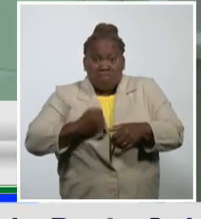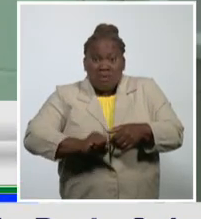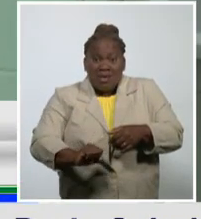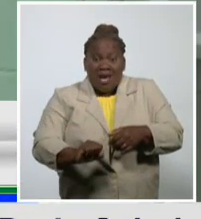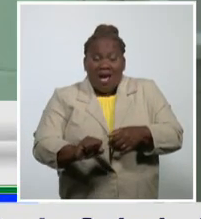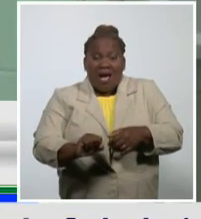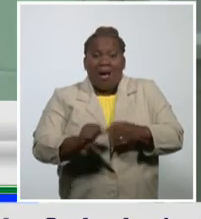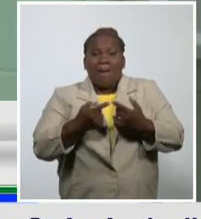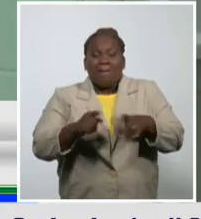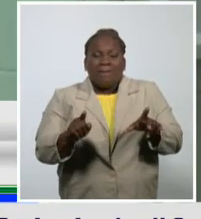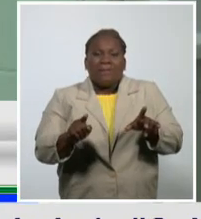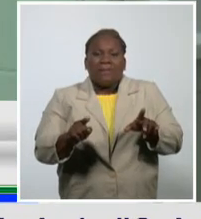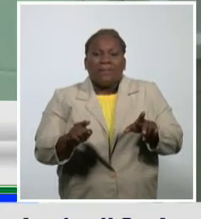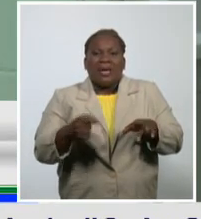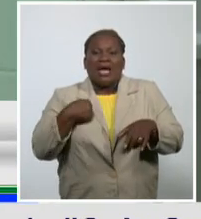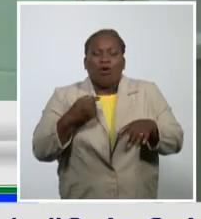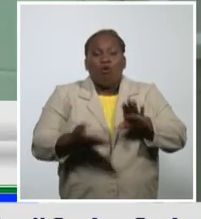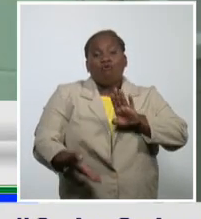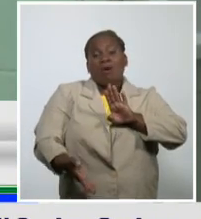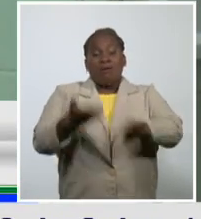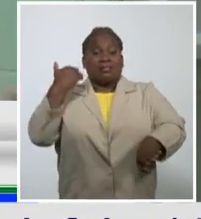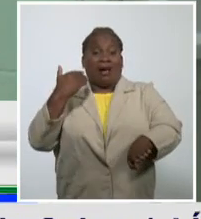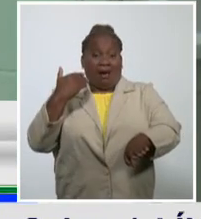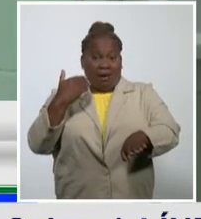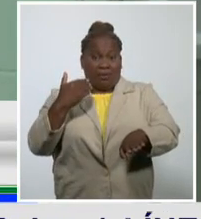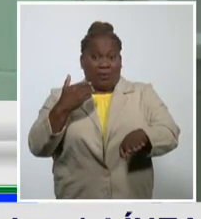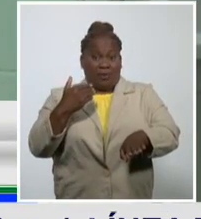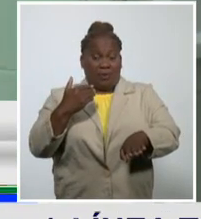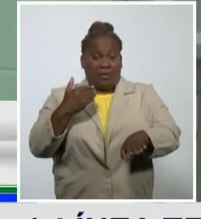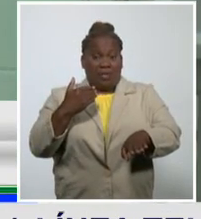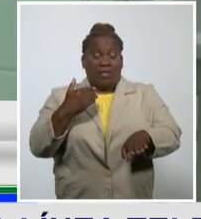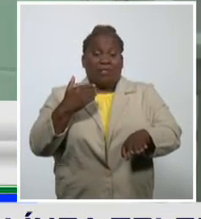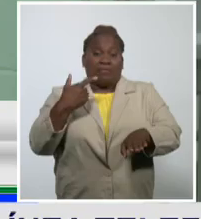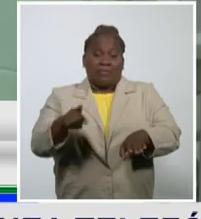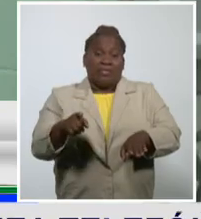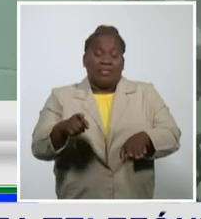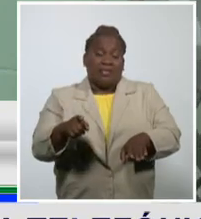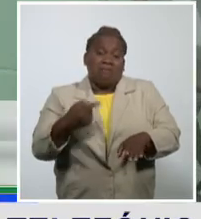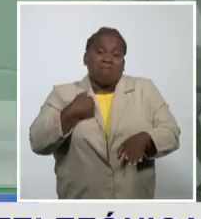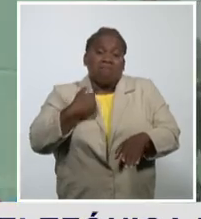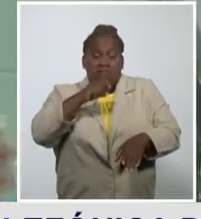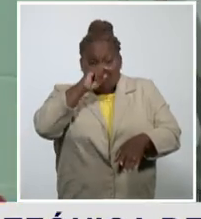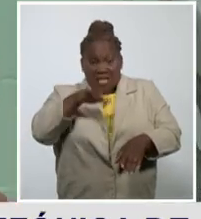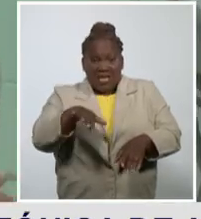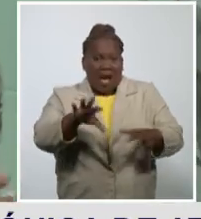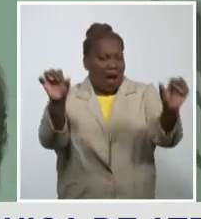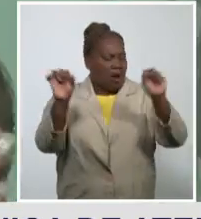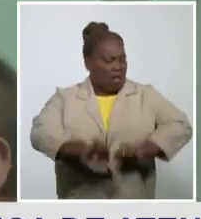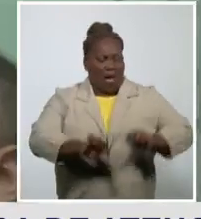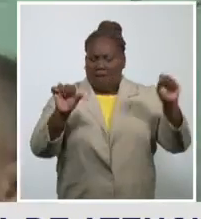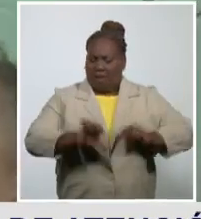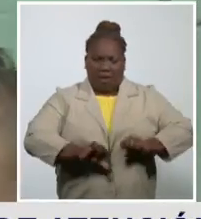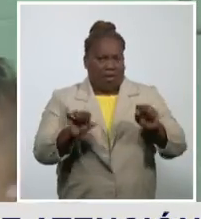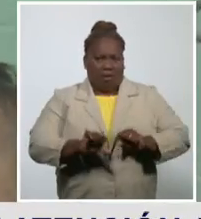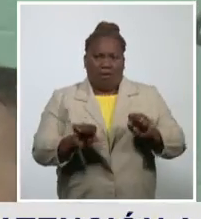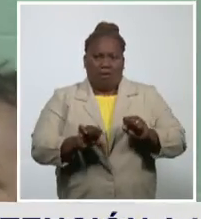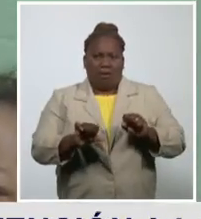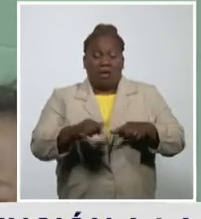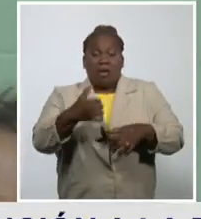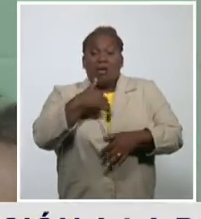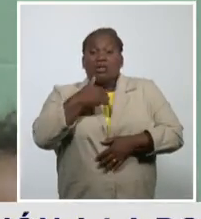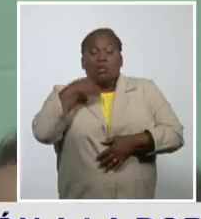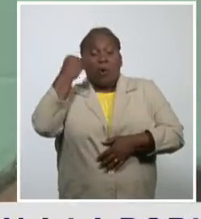como quien dice, la sacaron del otro lado porque mi niña estaba crítica y yo pensé